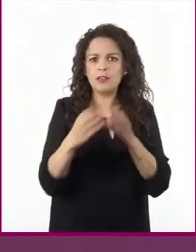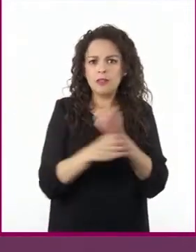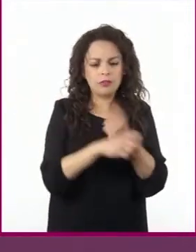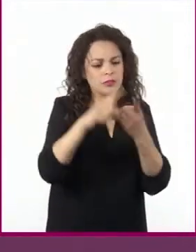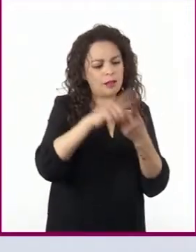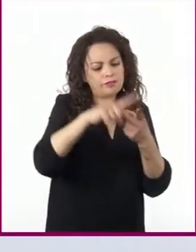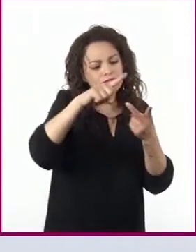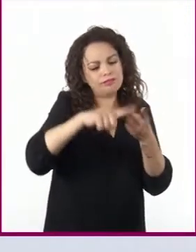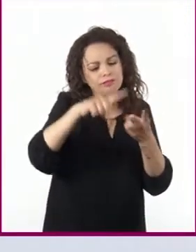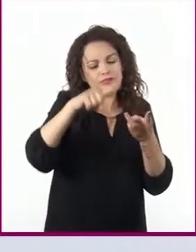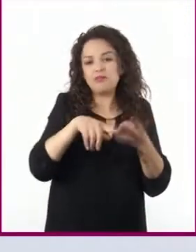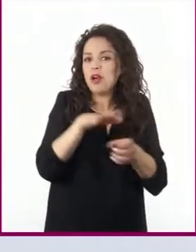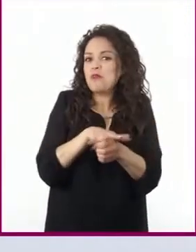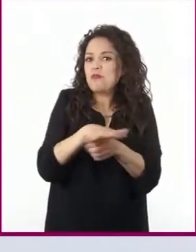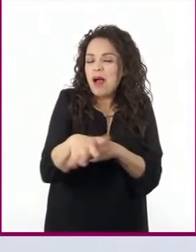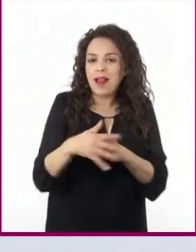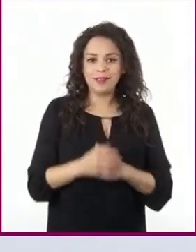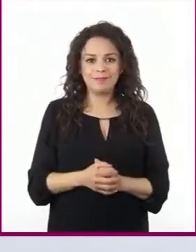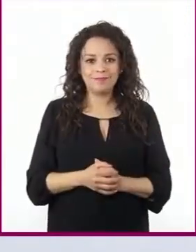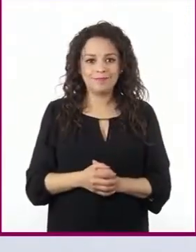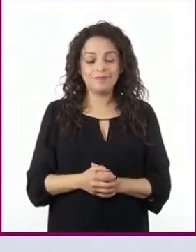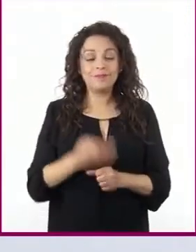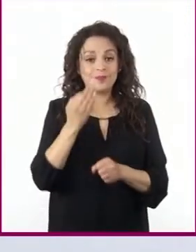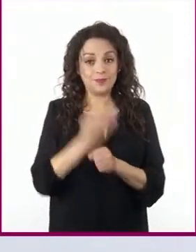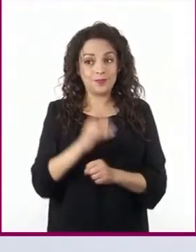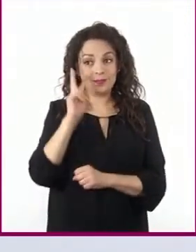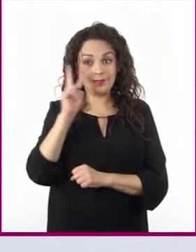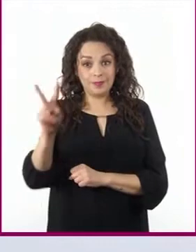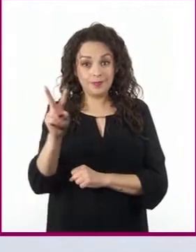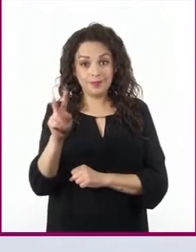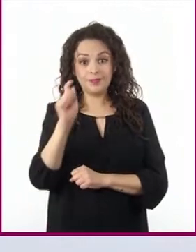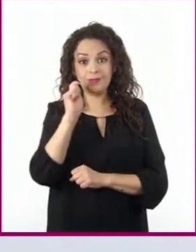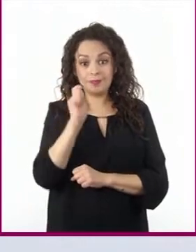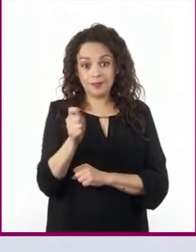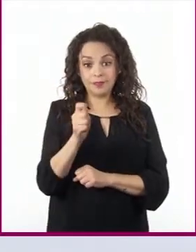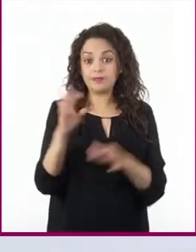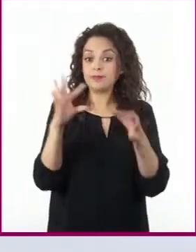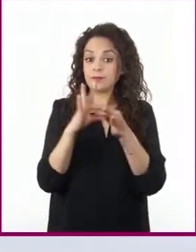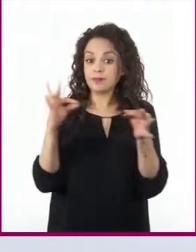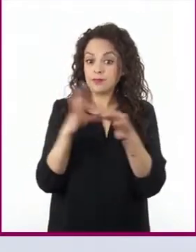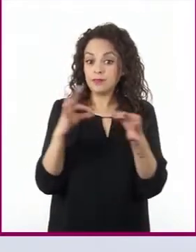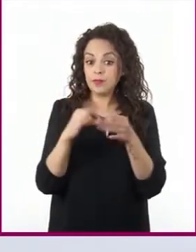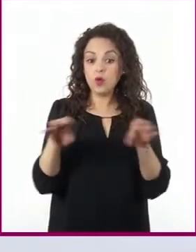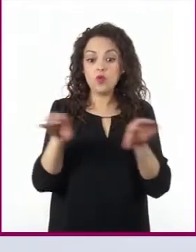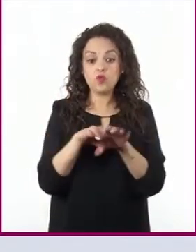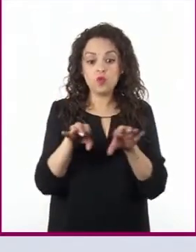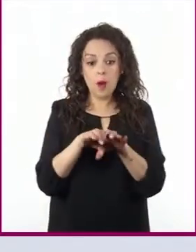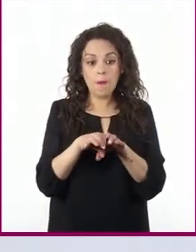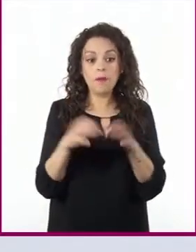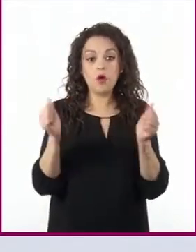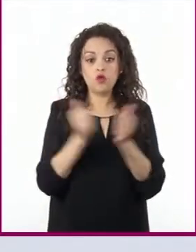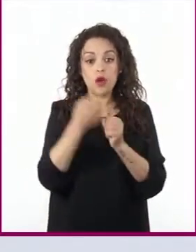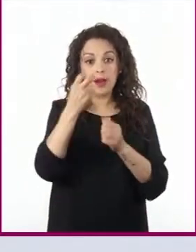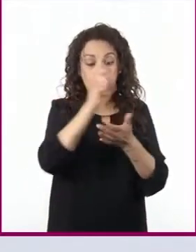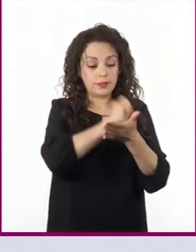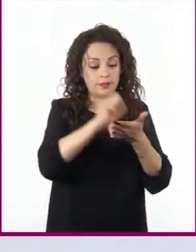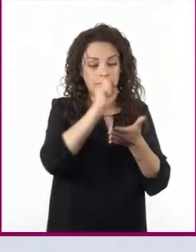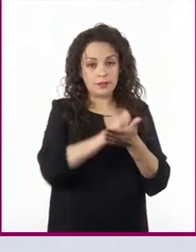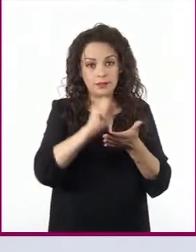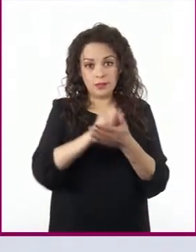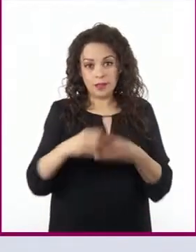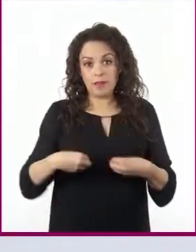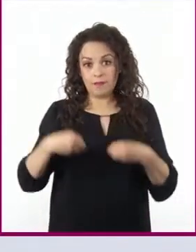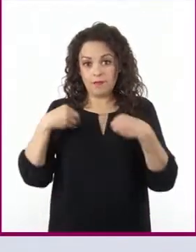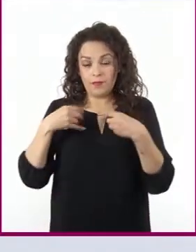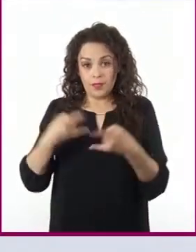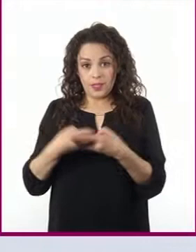cosa. Ahora les invito a ver la siguiente cápsula que indica cómo a través de las biografías podemos empezar